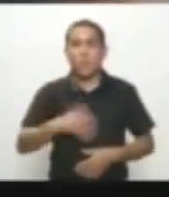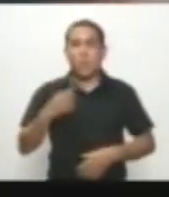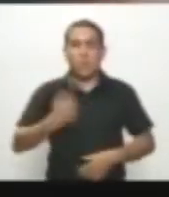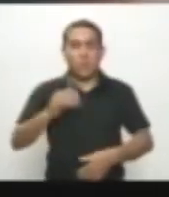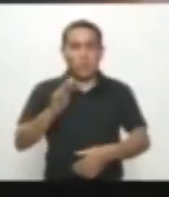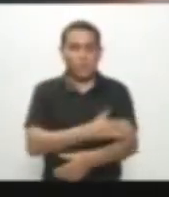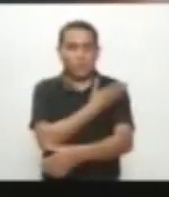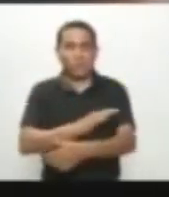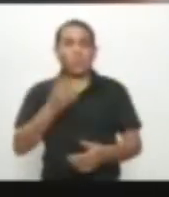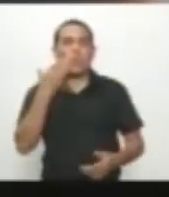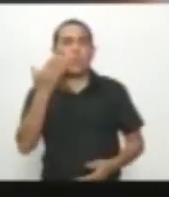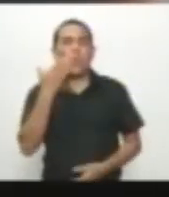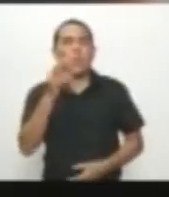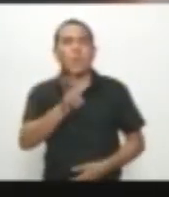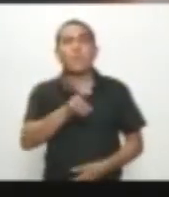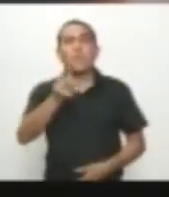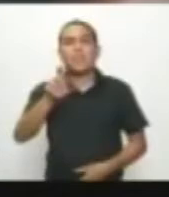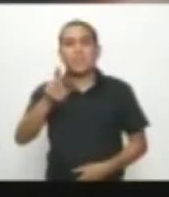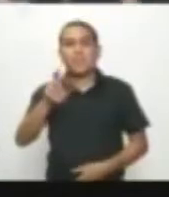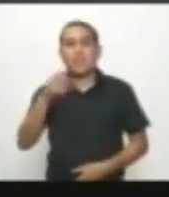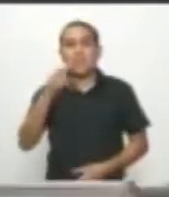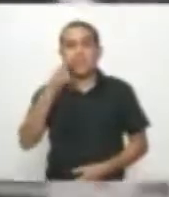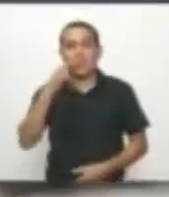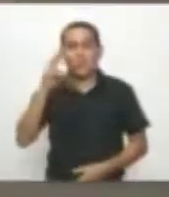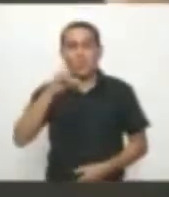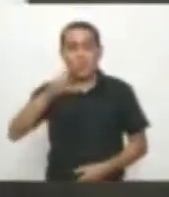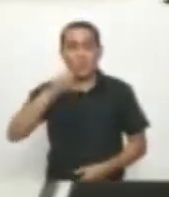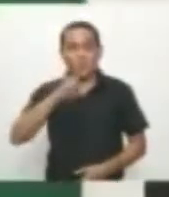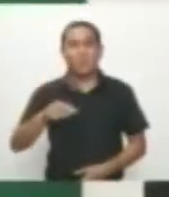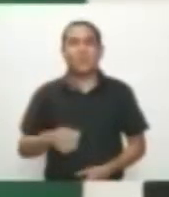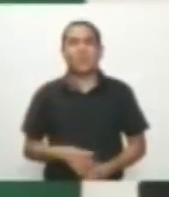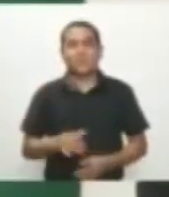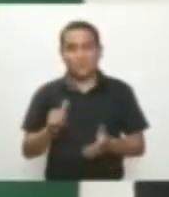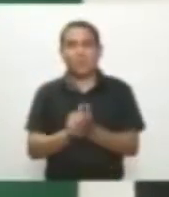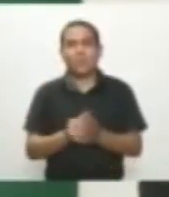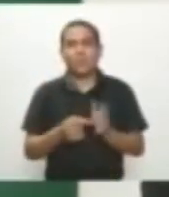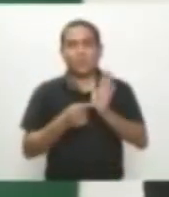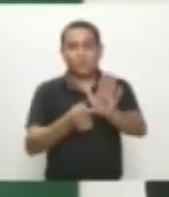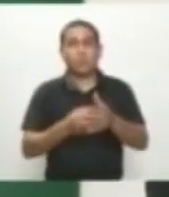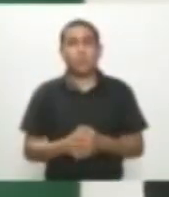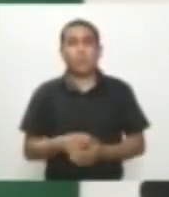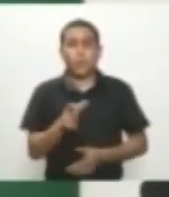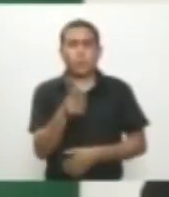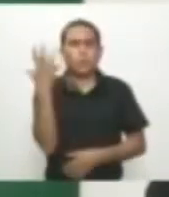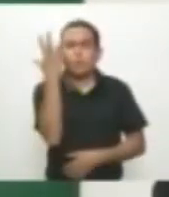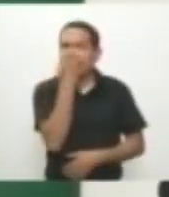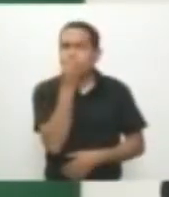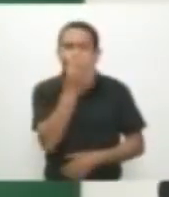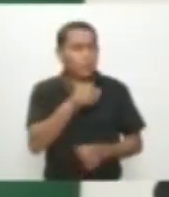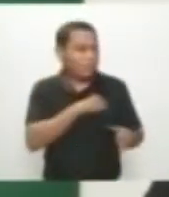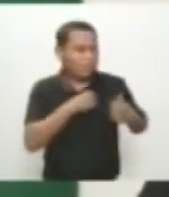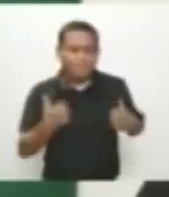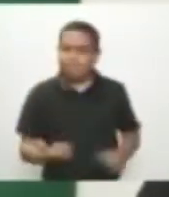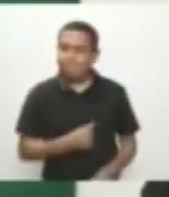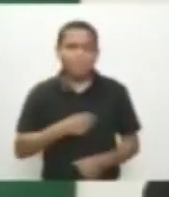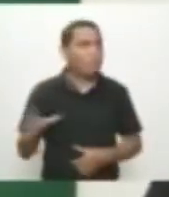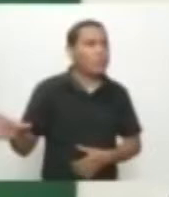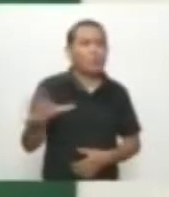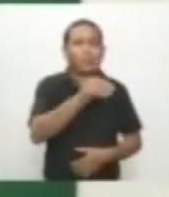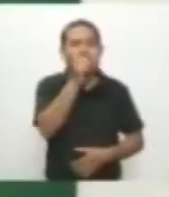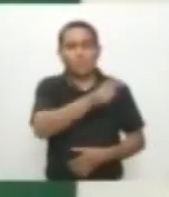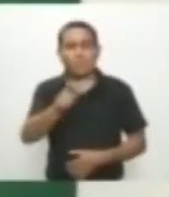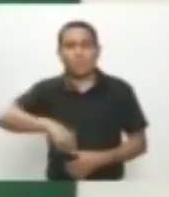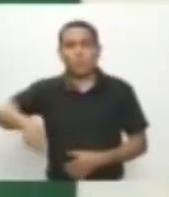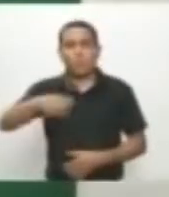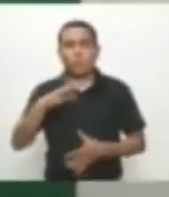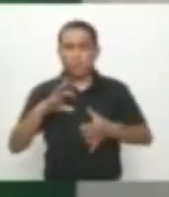a salir el 26 de julio, el día del cumpleaños del cantante. Un CD muy hermoso que lo hicimos con todo el corazón para todas esas personas que querían